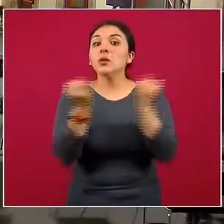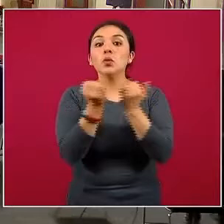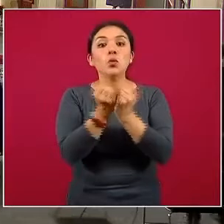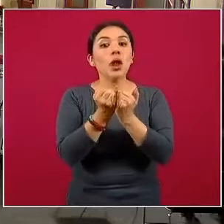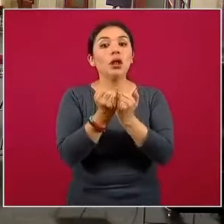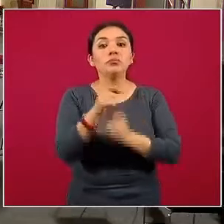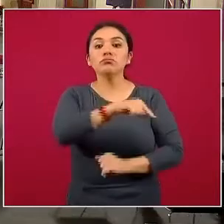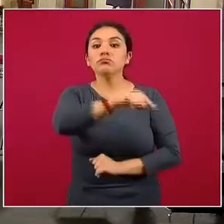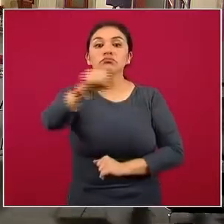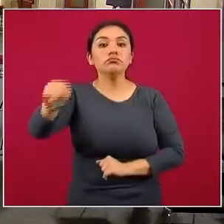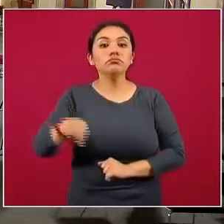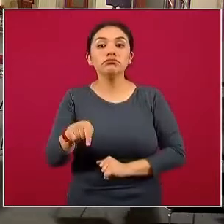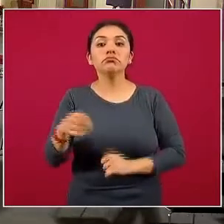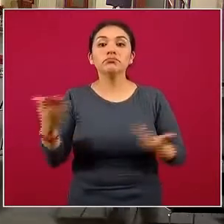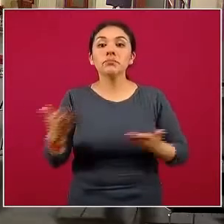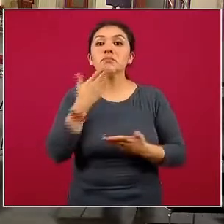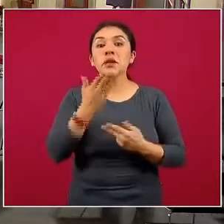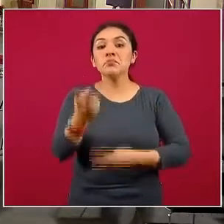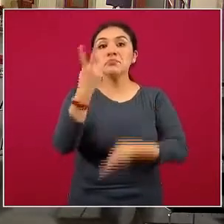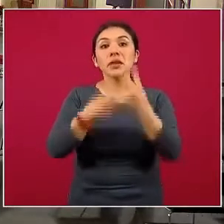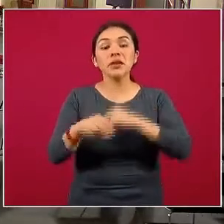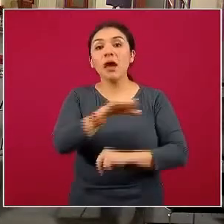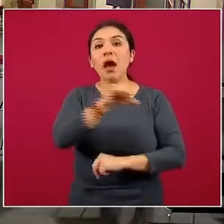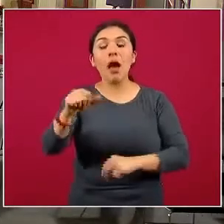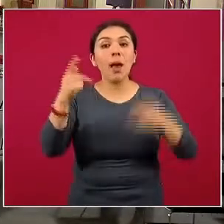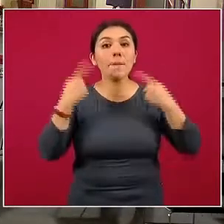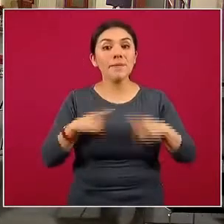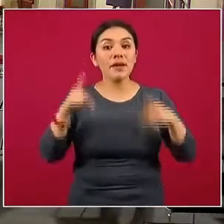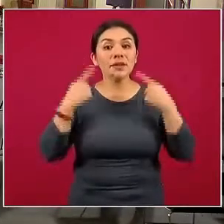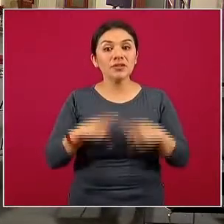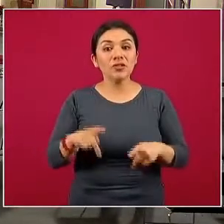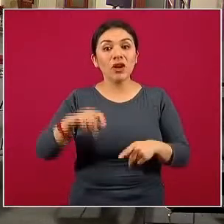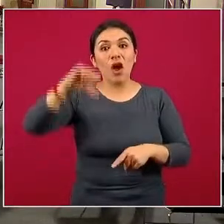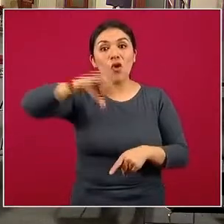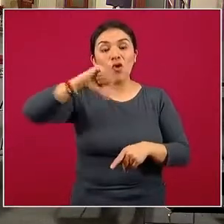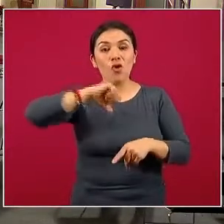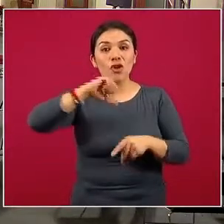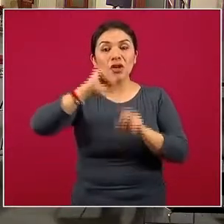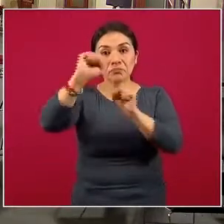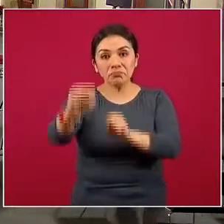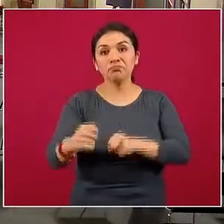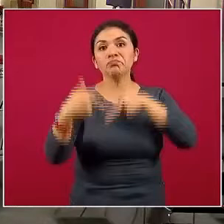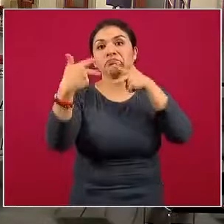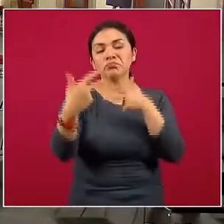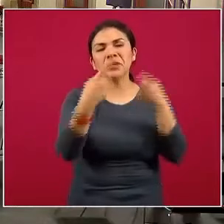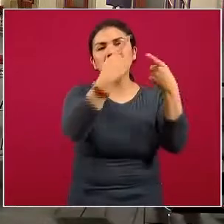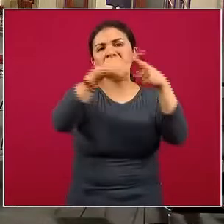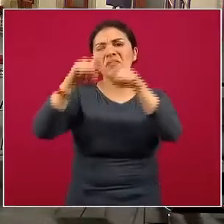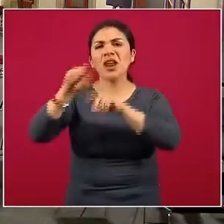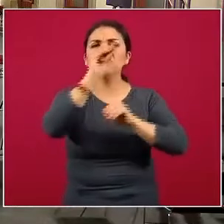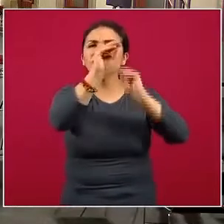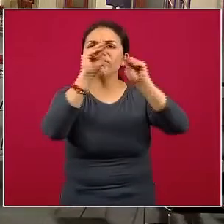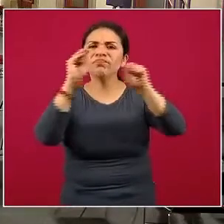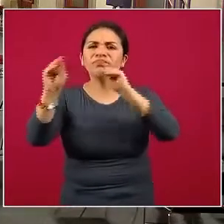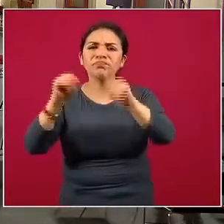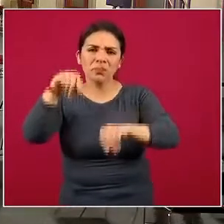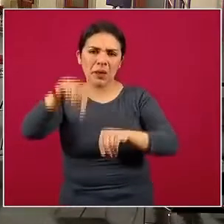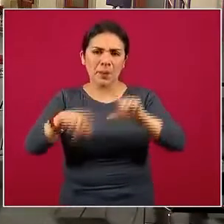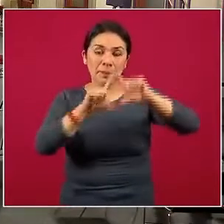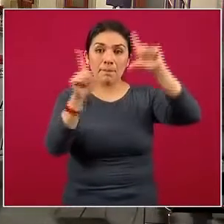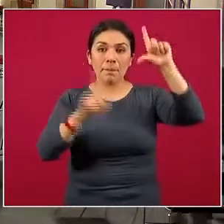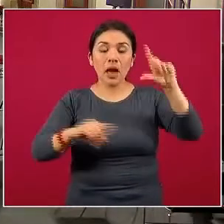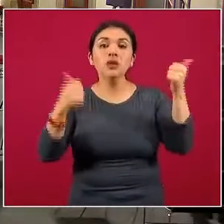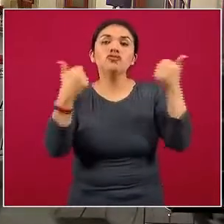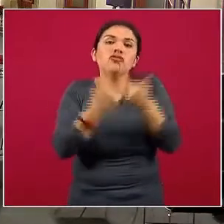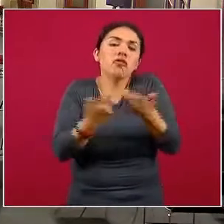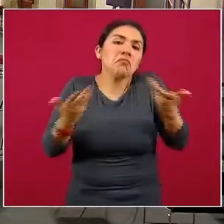también una bienvenida a todas las personas que nos sintonizan desde diferentes puntos del país a